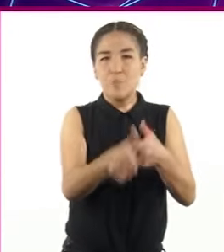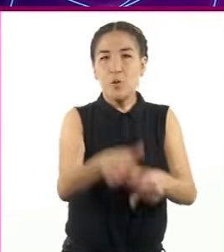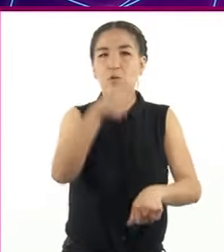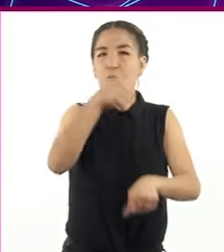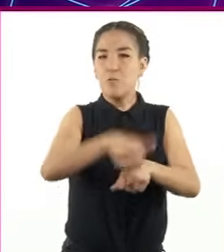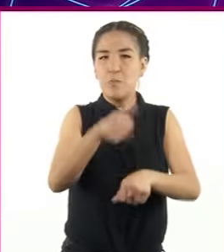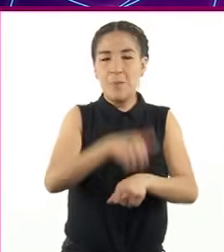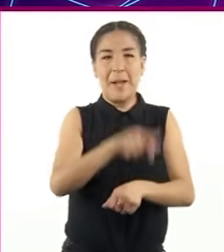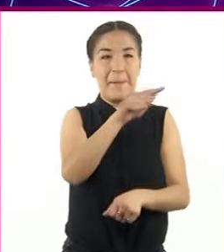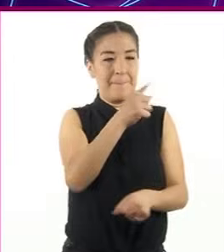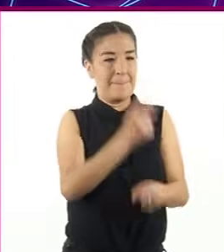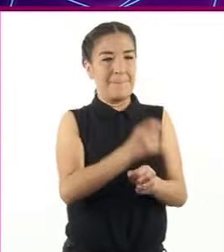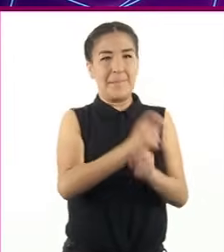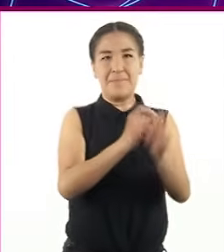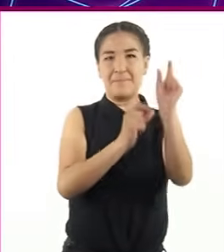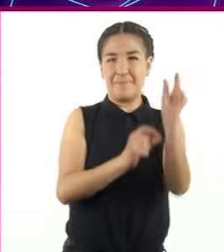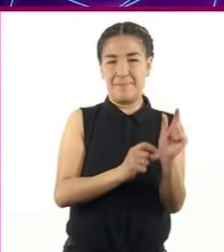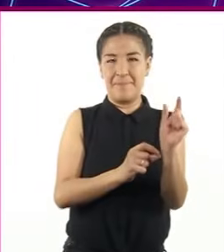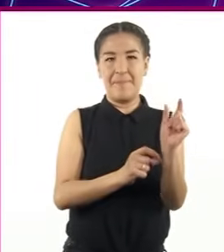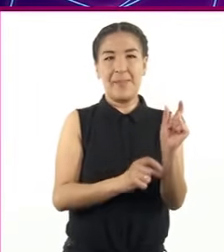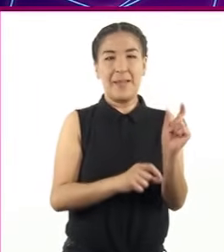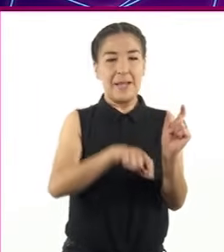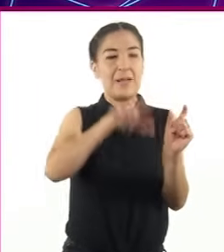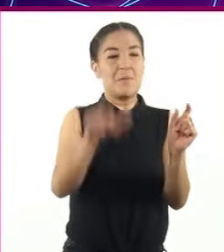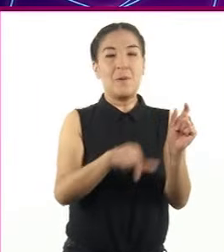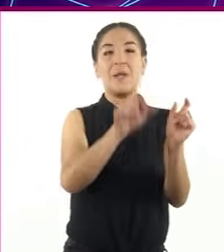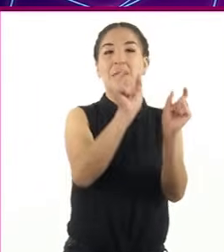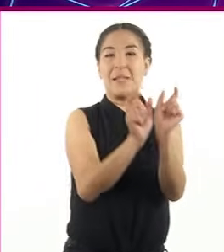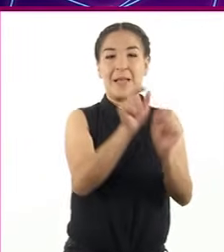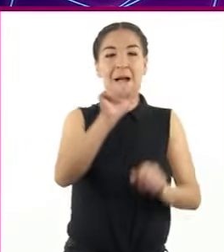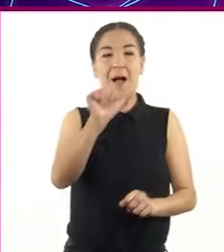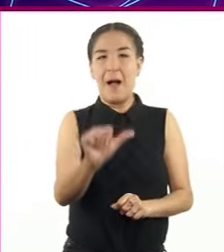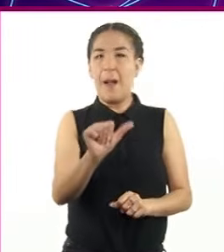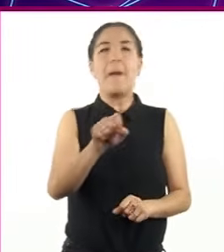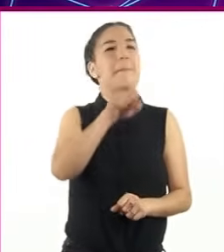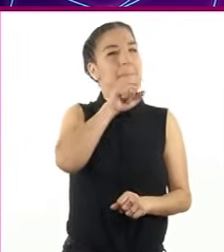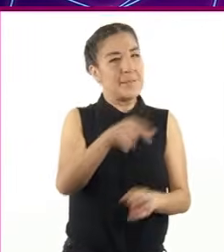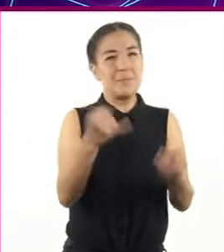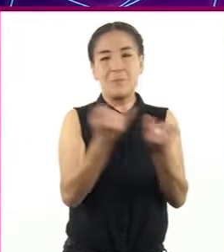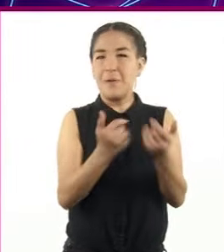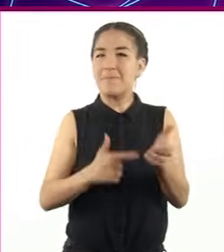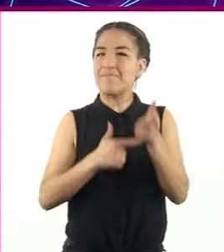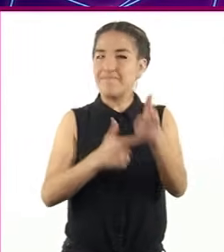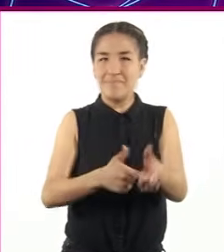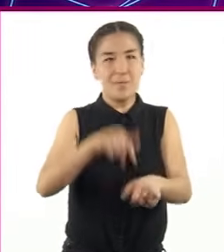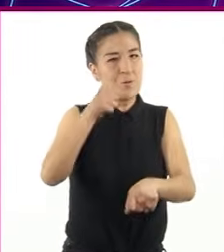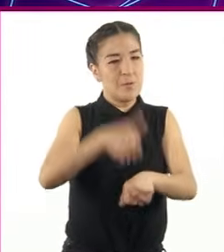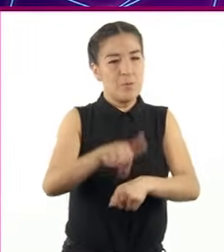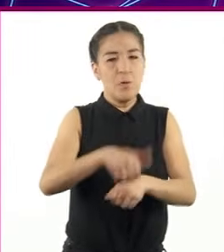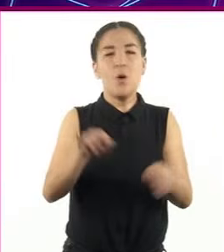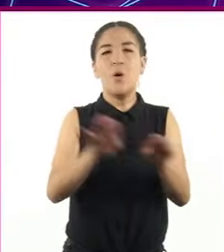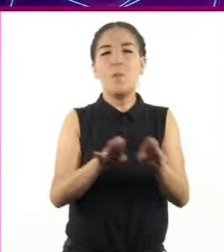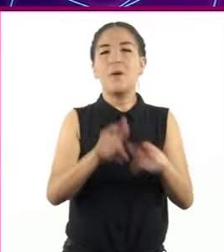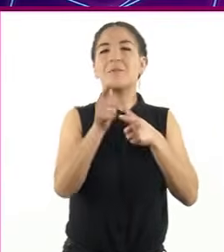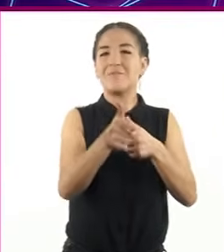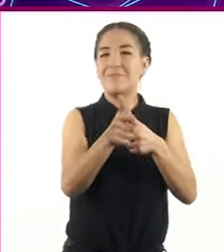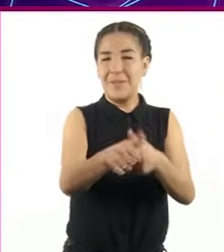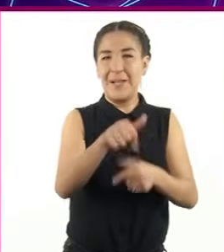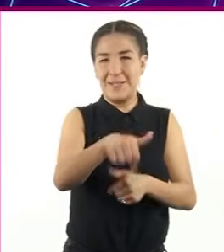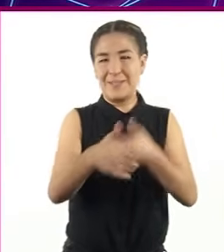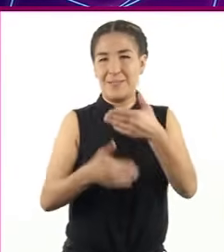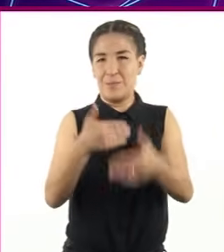numérico del primer término. La literal a también es constante y es la diferencia entre términos consecutivos de la